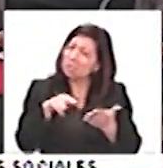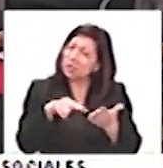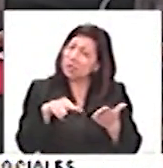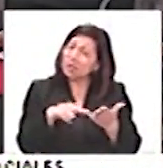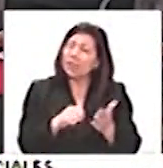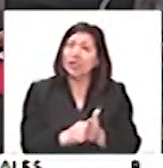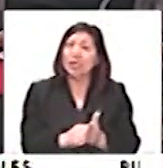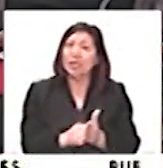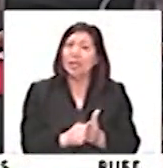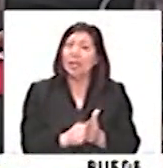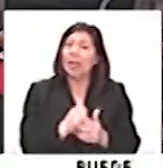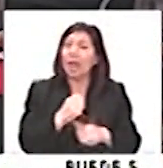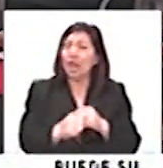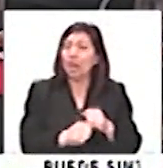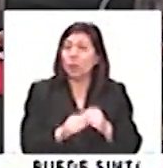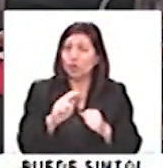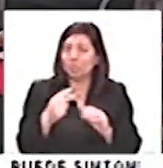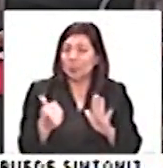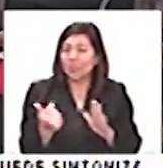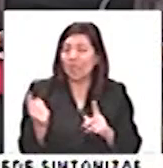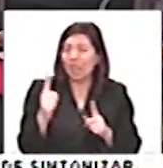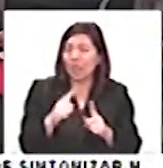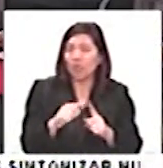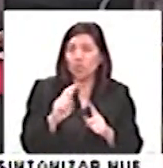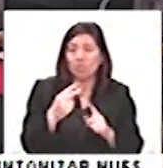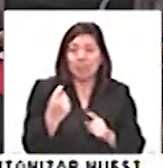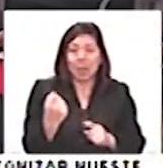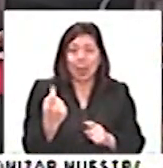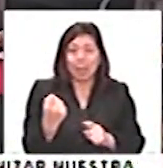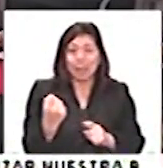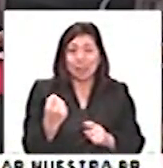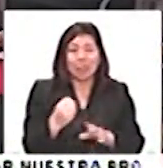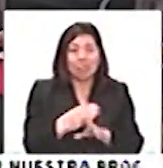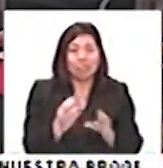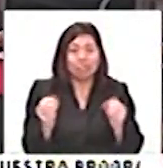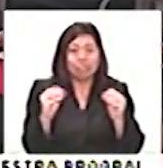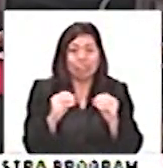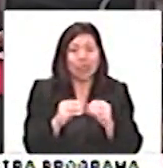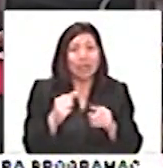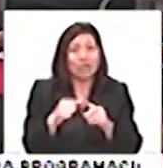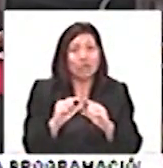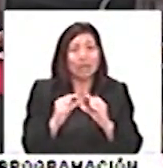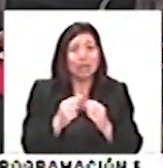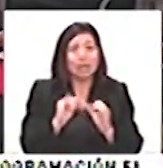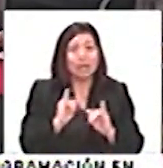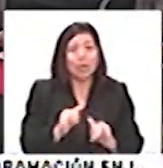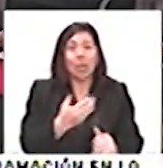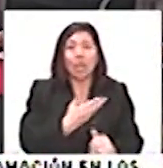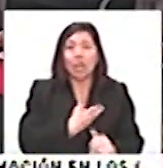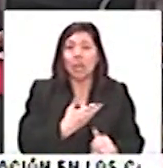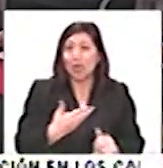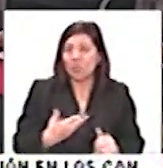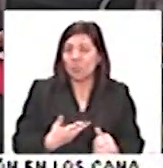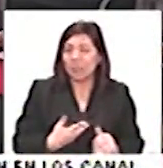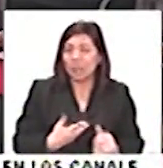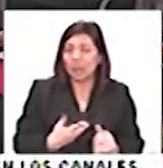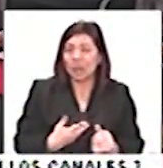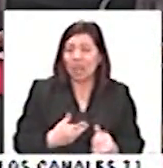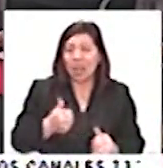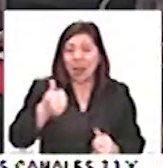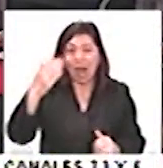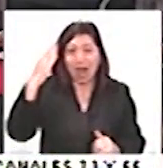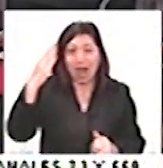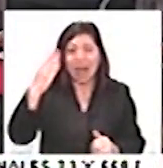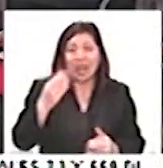y resulta que desde el año 2006 hasta el año 2011 formó parte de distintas instancias del gobierno del Partido